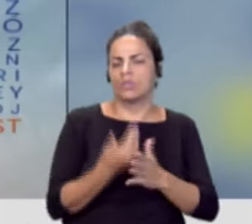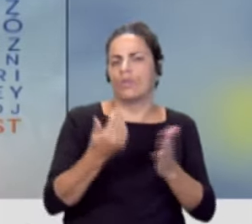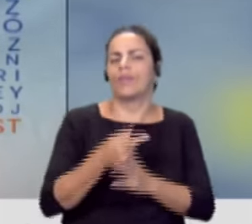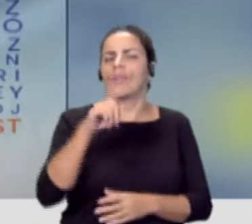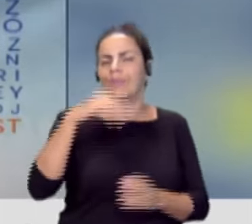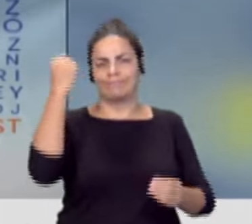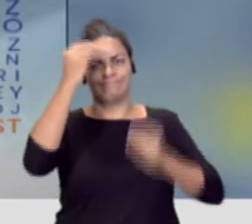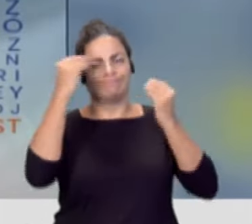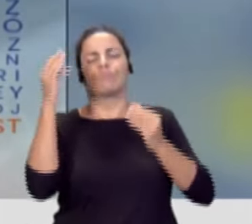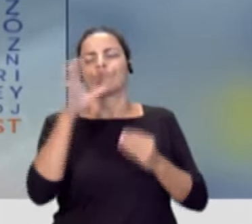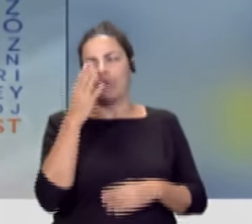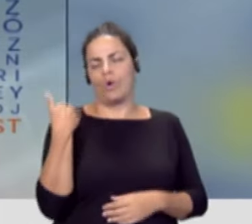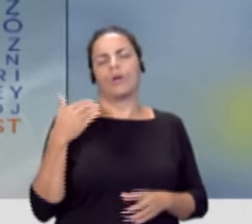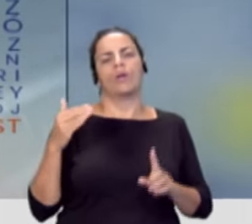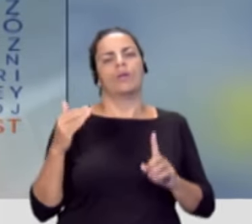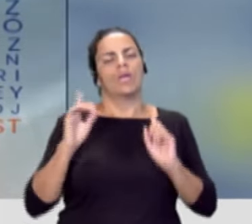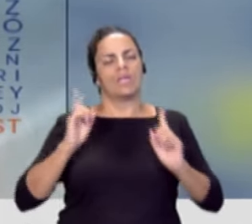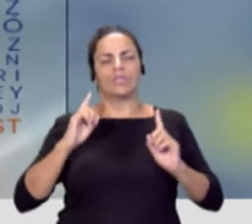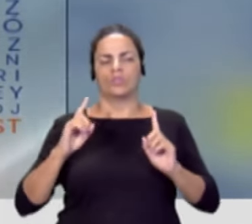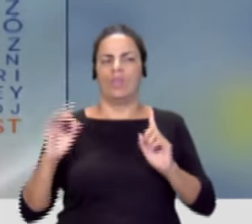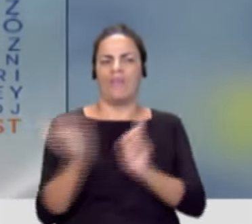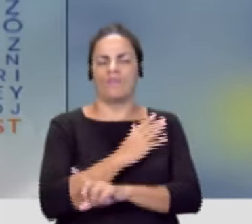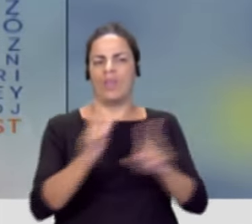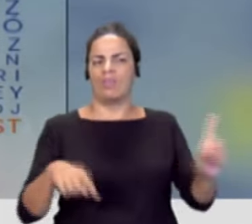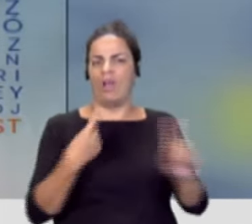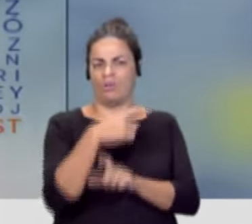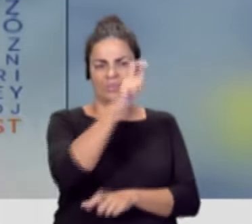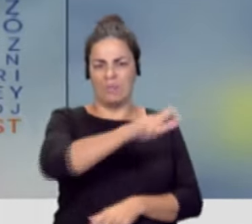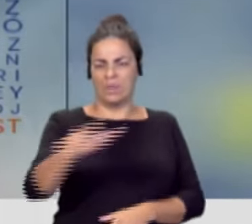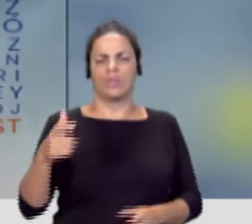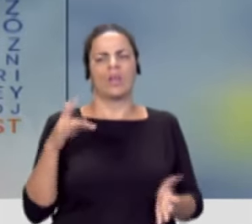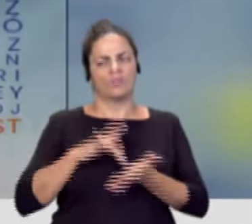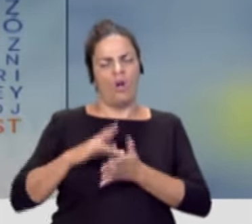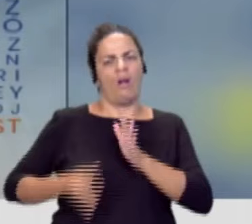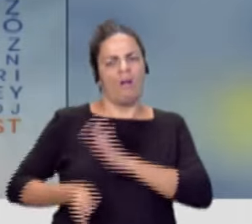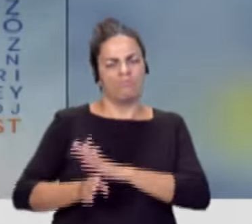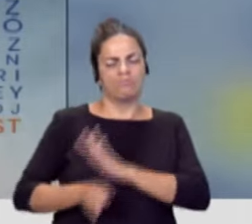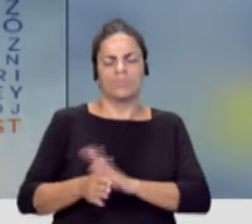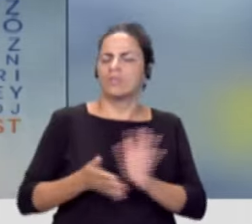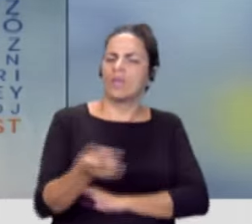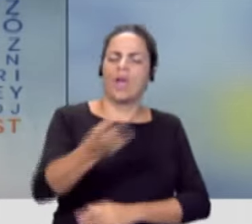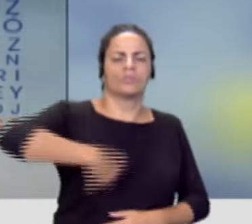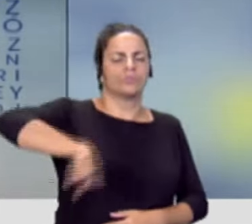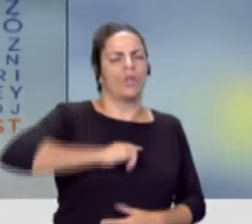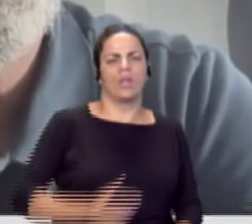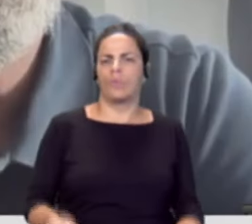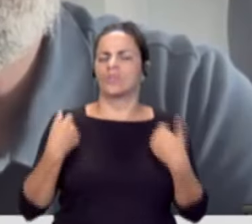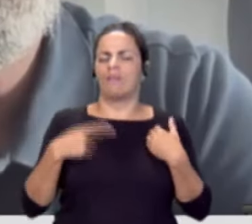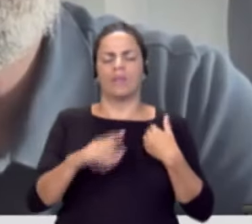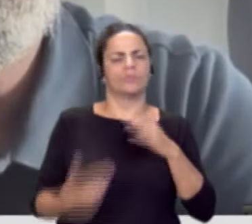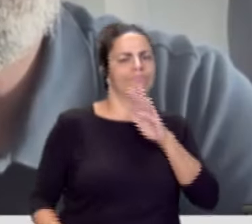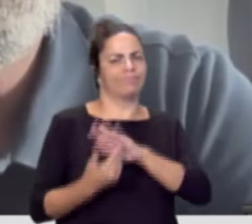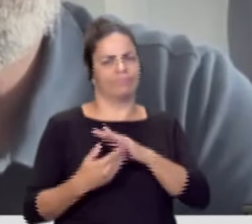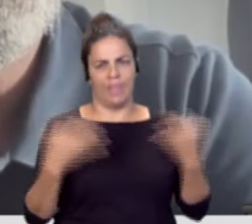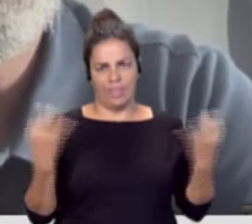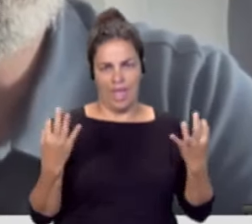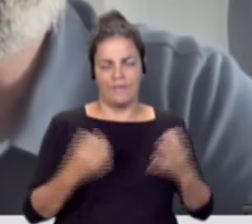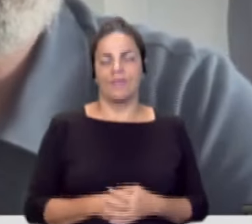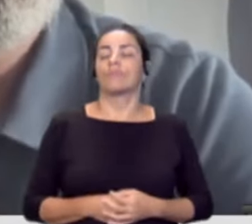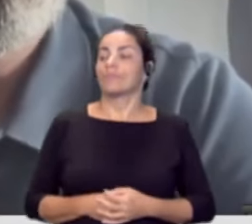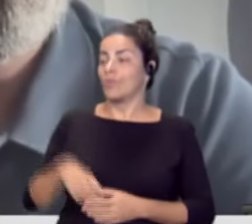de violencia, claro, contra las personas, y somos todos responsables de parar esas violencias. Bueno, Israel Reyes, productor